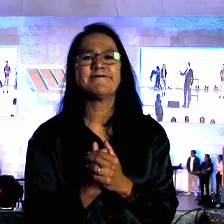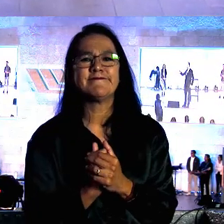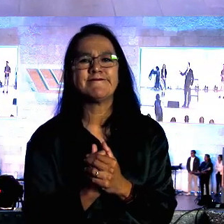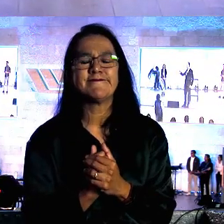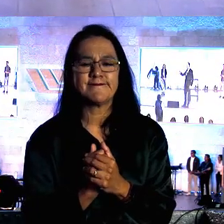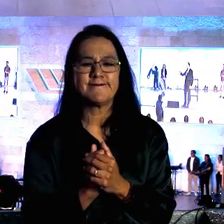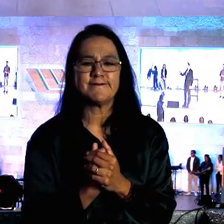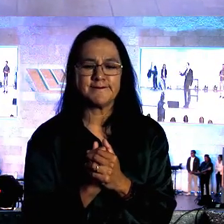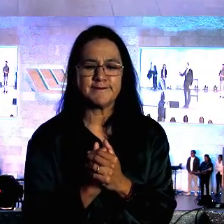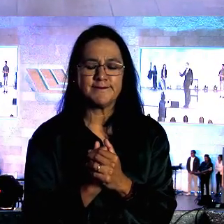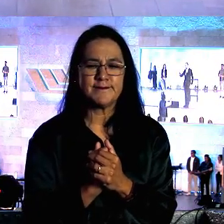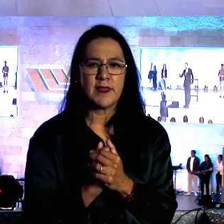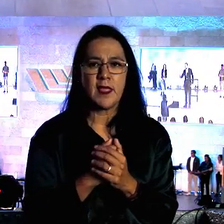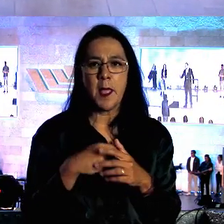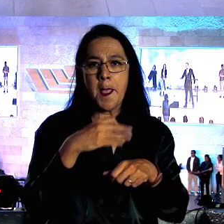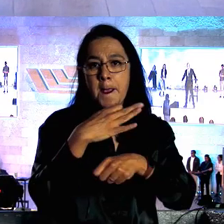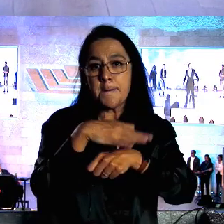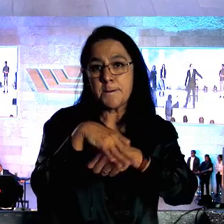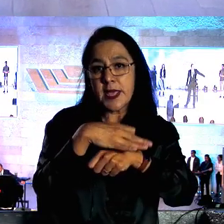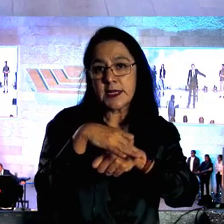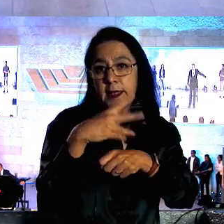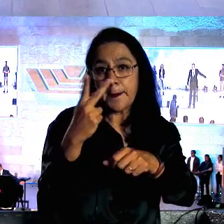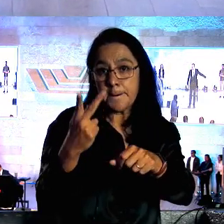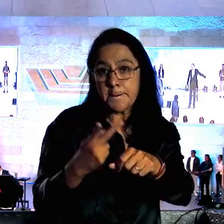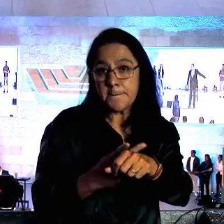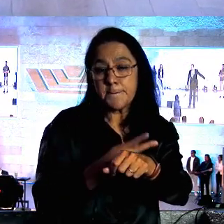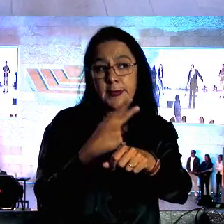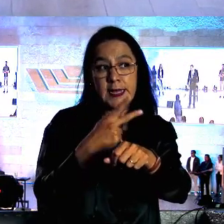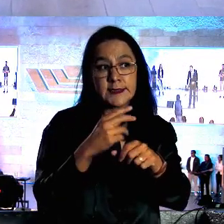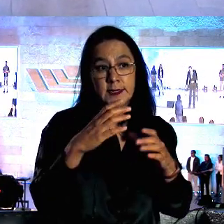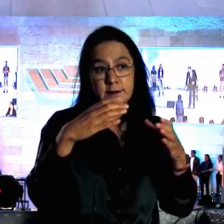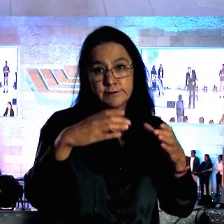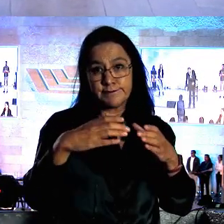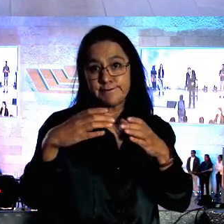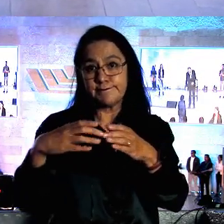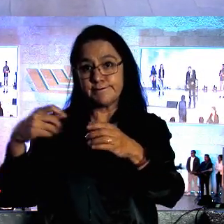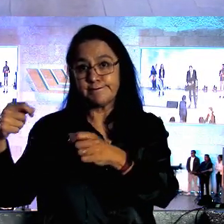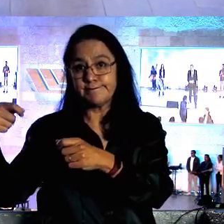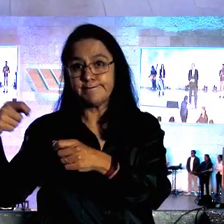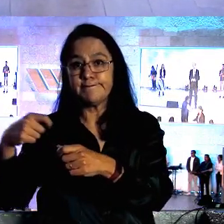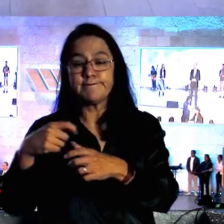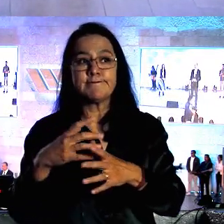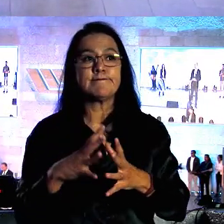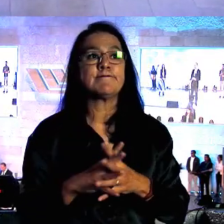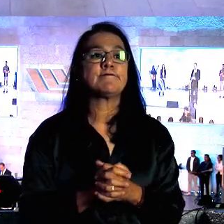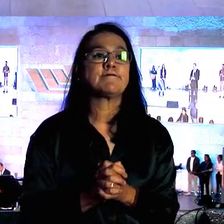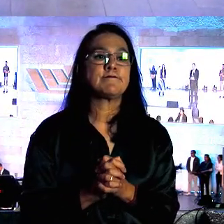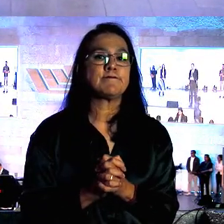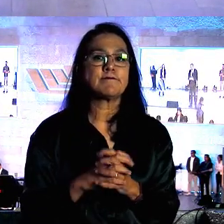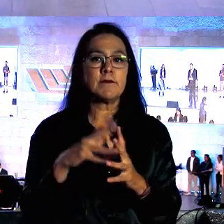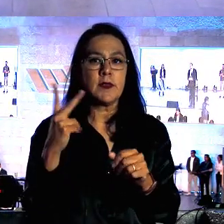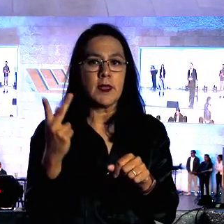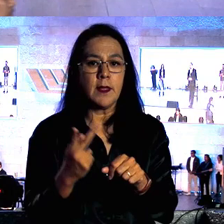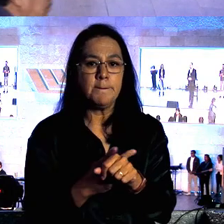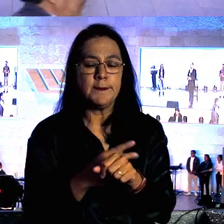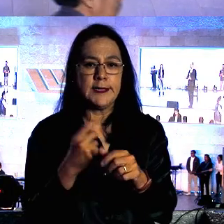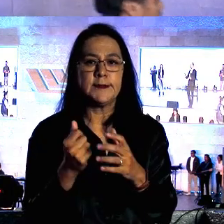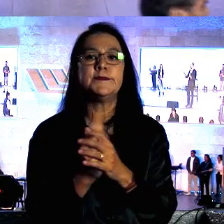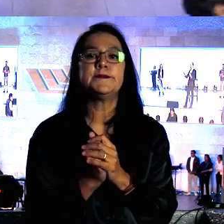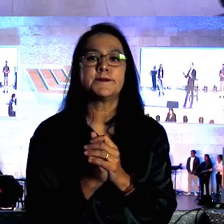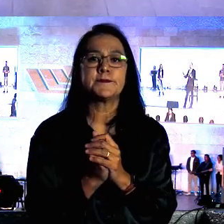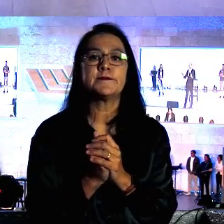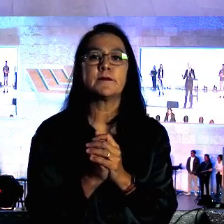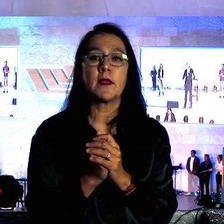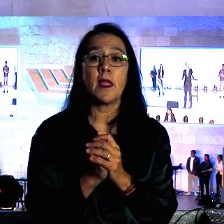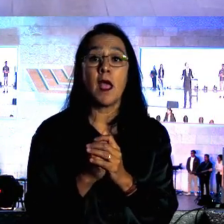los cestos en lo que circulan lo que circulan los cestos si